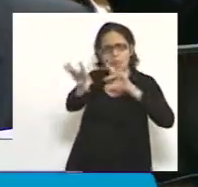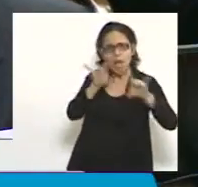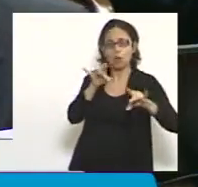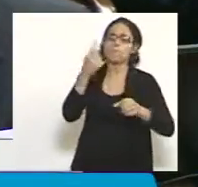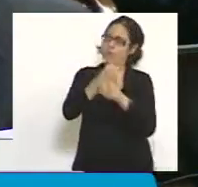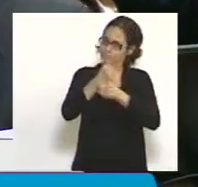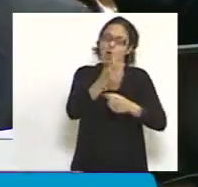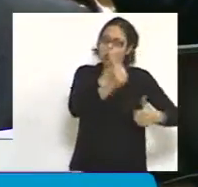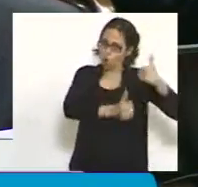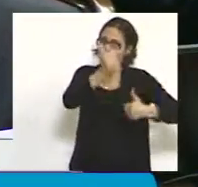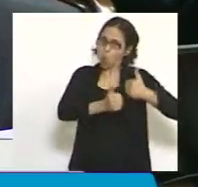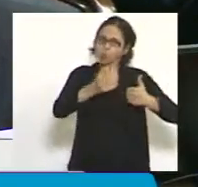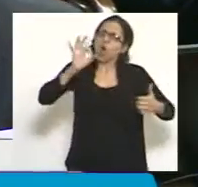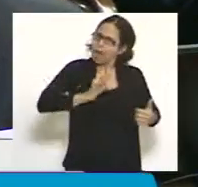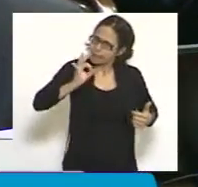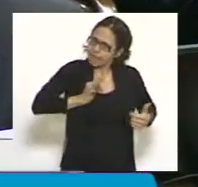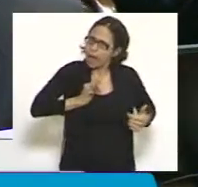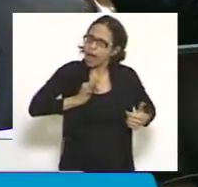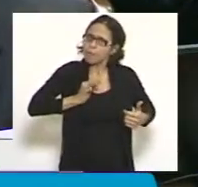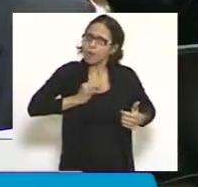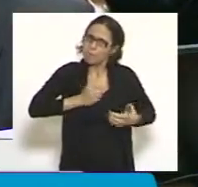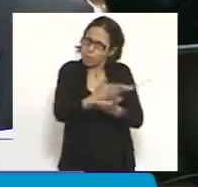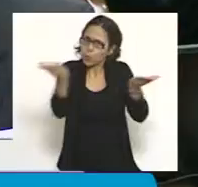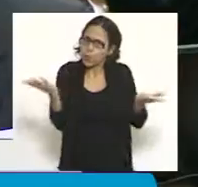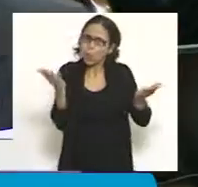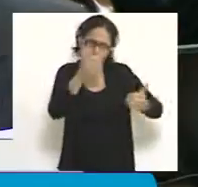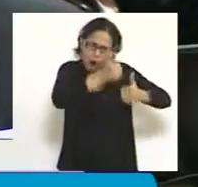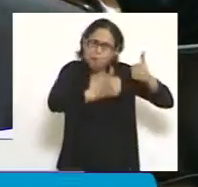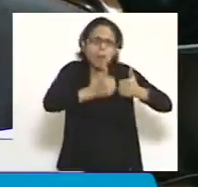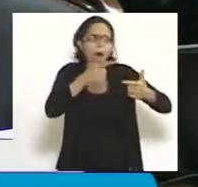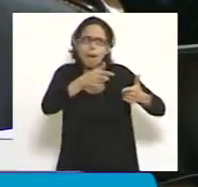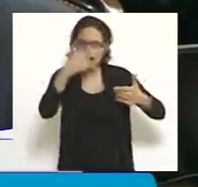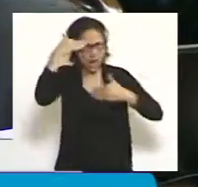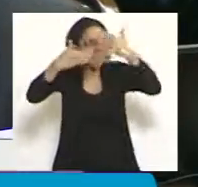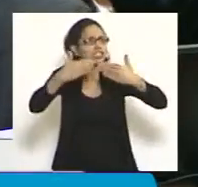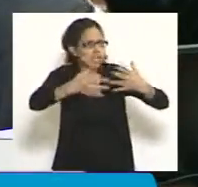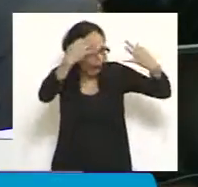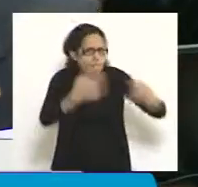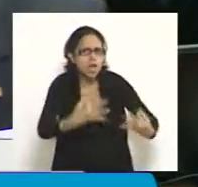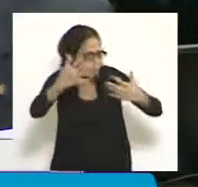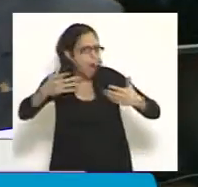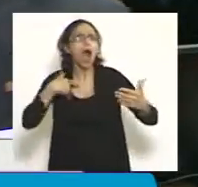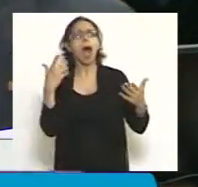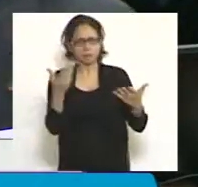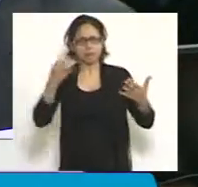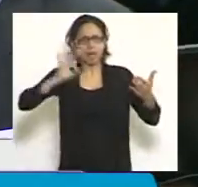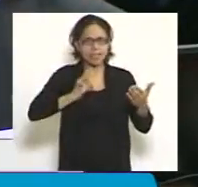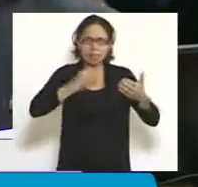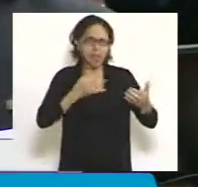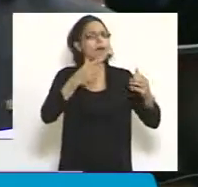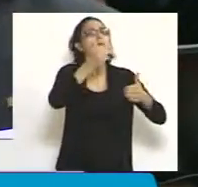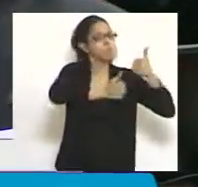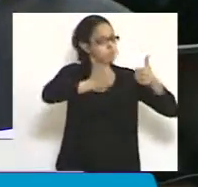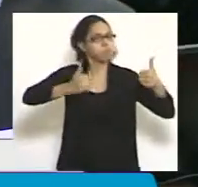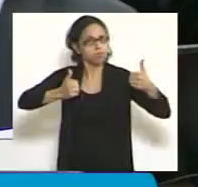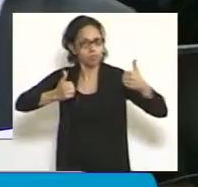concursos públicos, de exámenes públicos y en base a la idoneidad y capacidad de esos postulantes. De allí eleva una